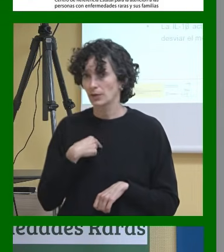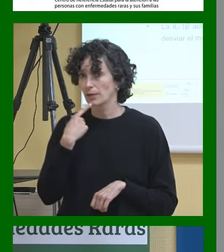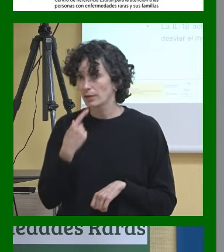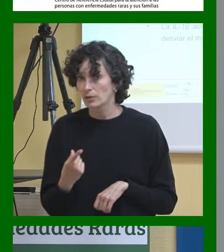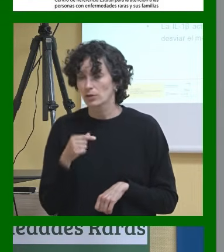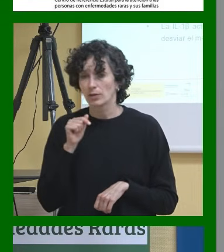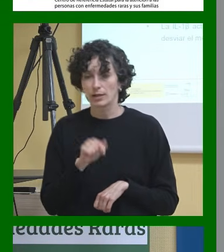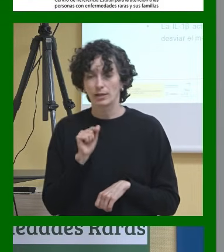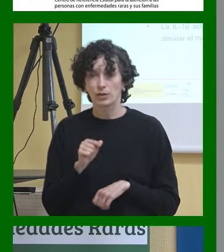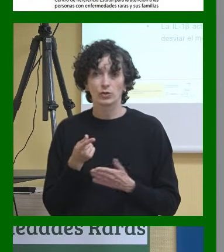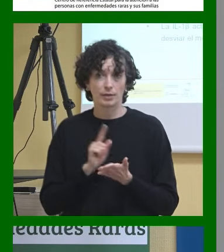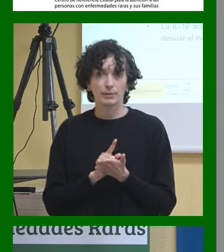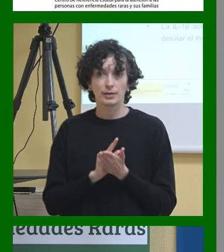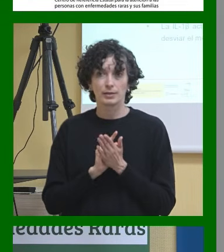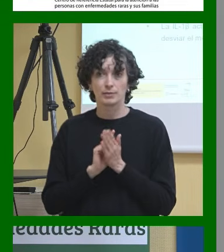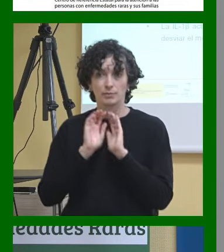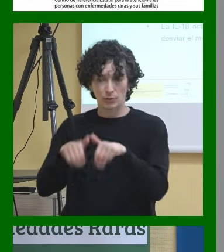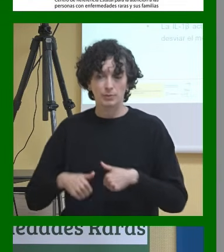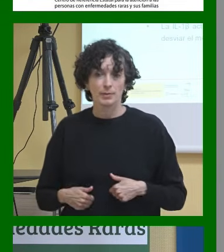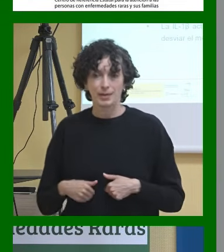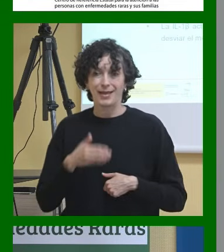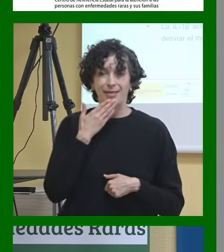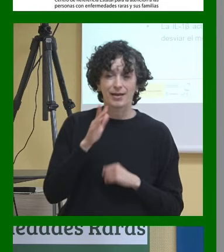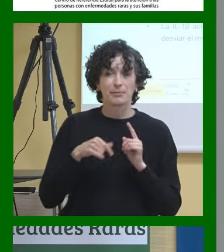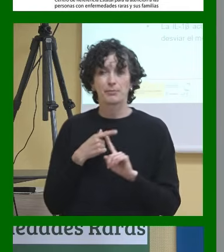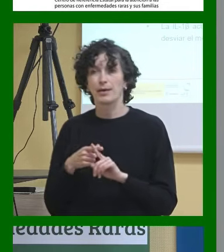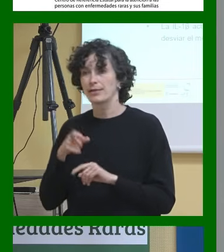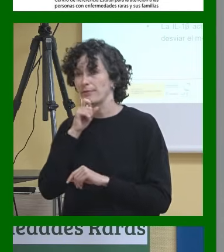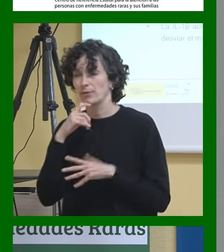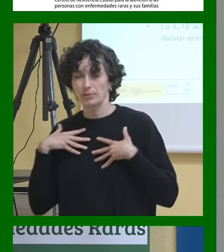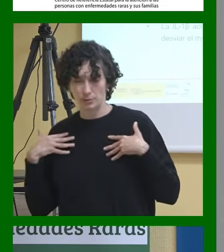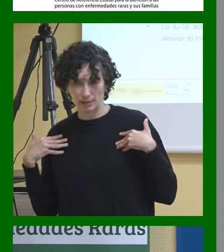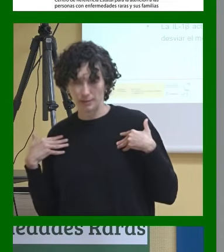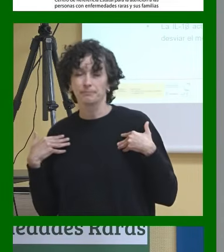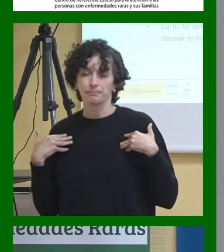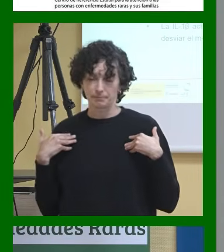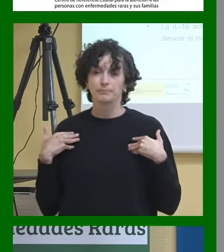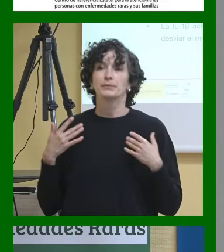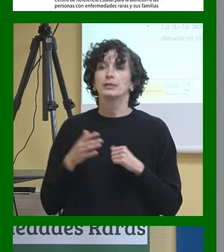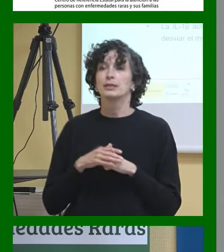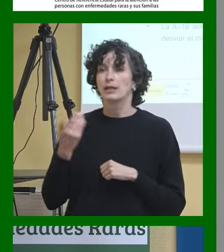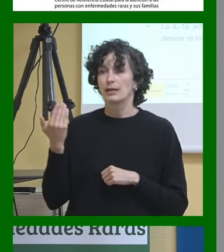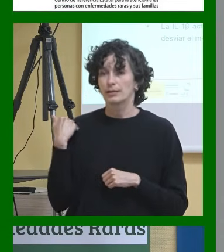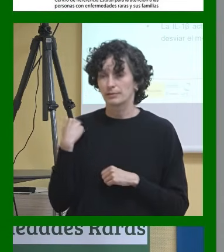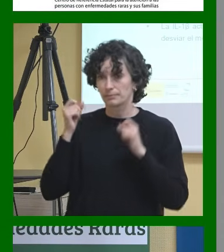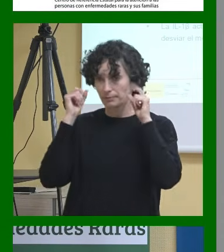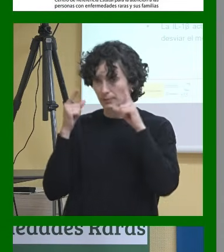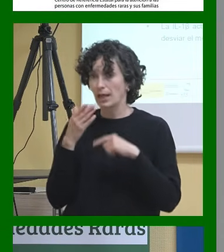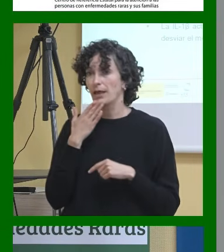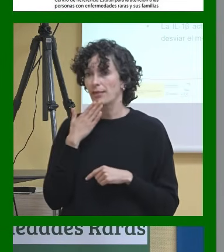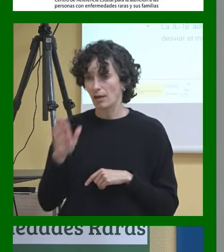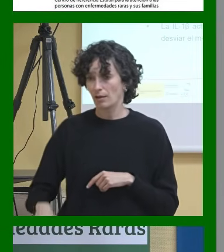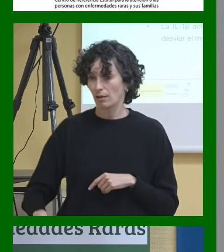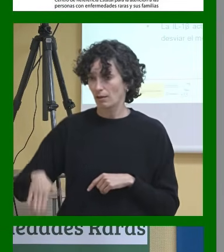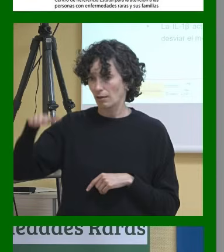volver a este punto de la relación entre la edad y las dificultades emocionales, vimos que a medida que aumentaba la edad de los niños,